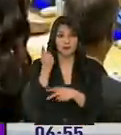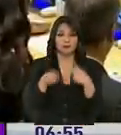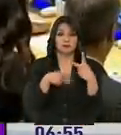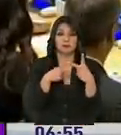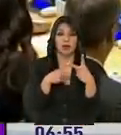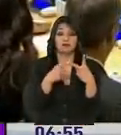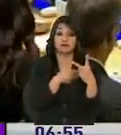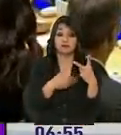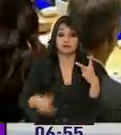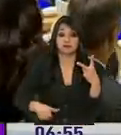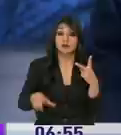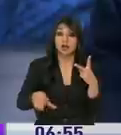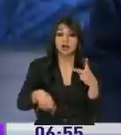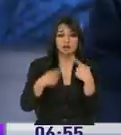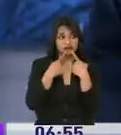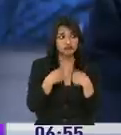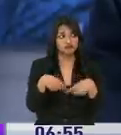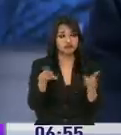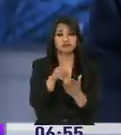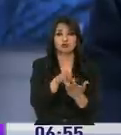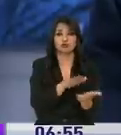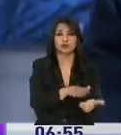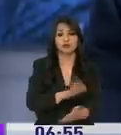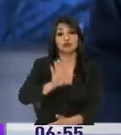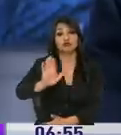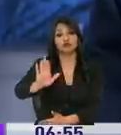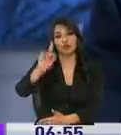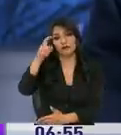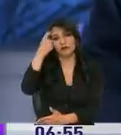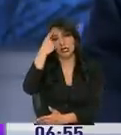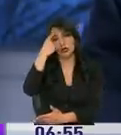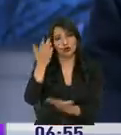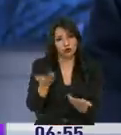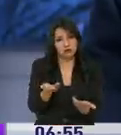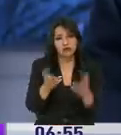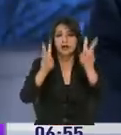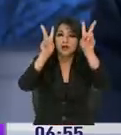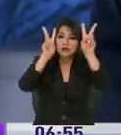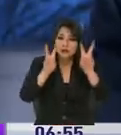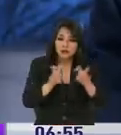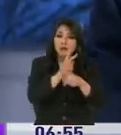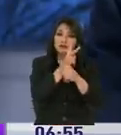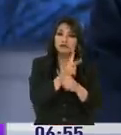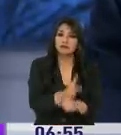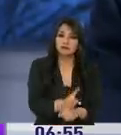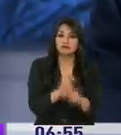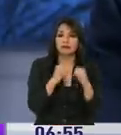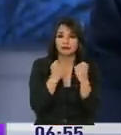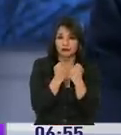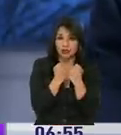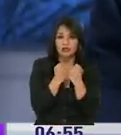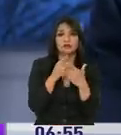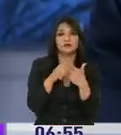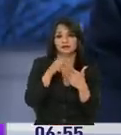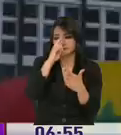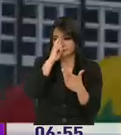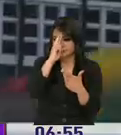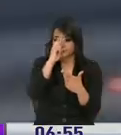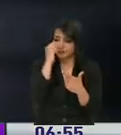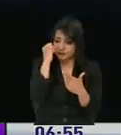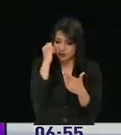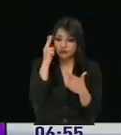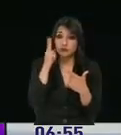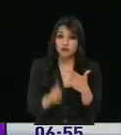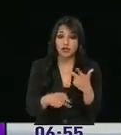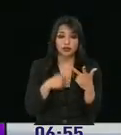el presidente difundirá los proyectos que ha emprendido el gobierno en materia de protección social, respeto a los derechos humanos